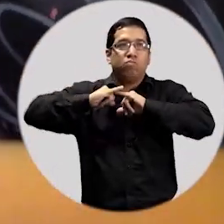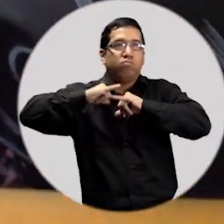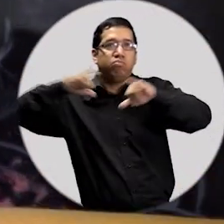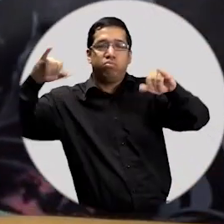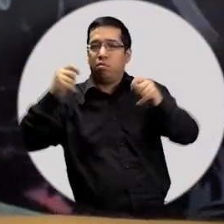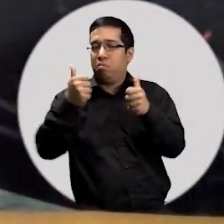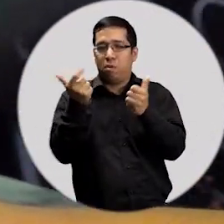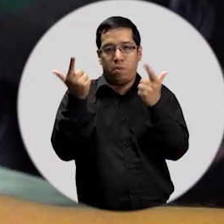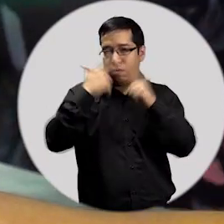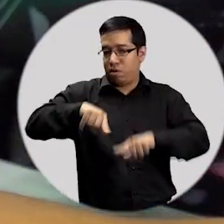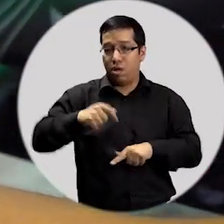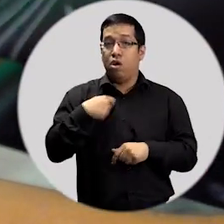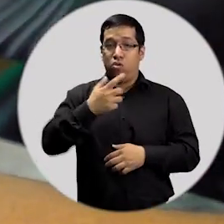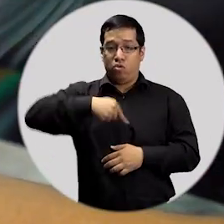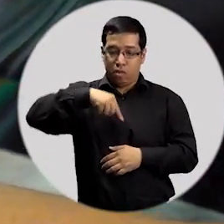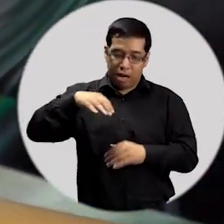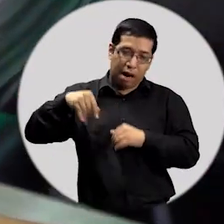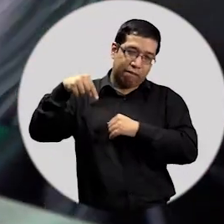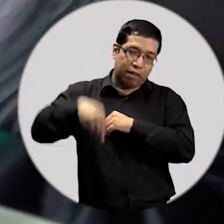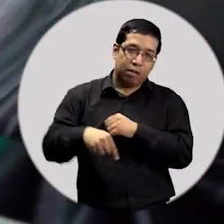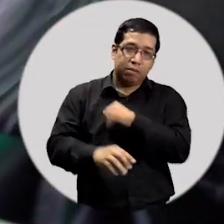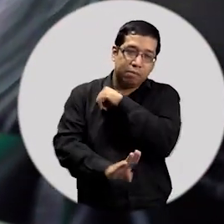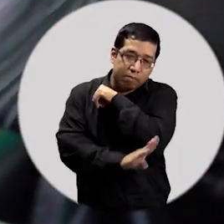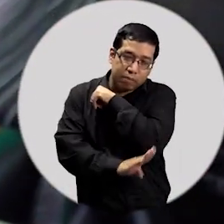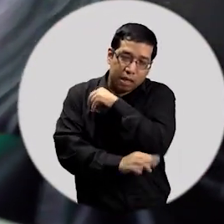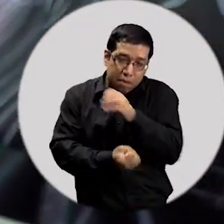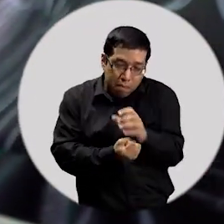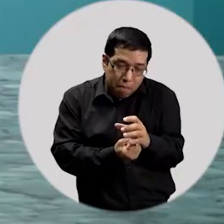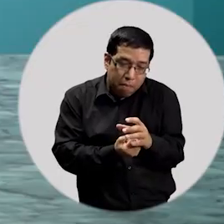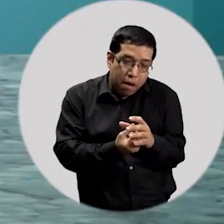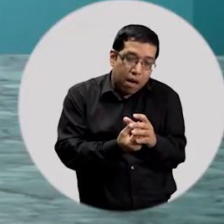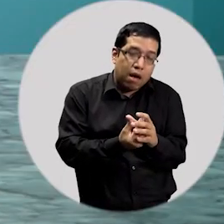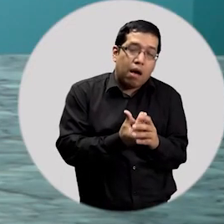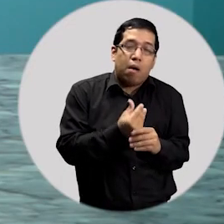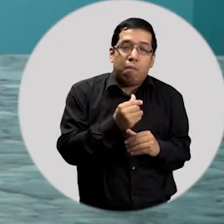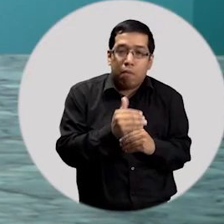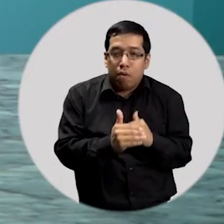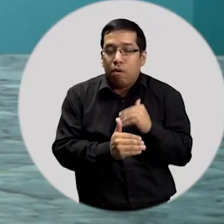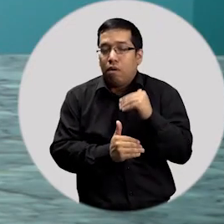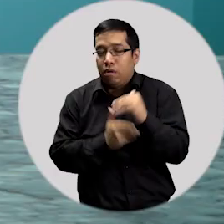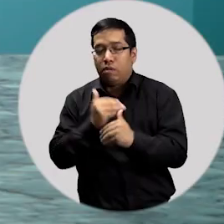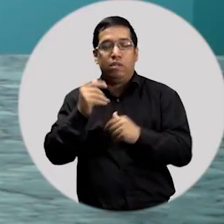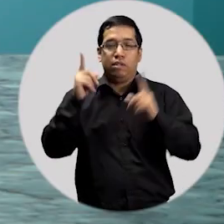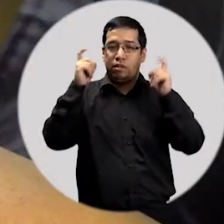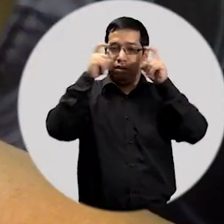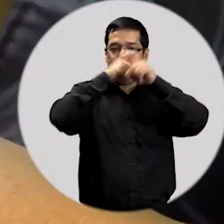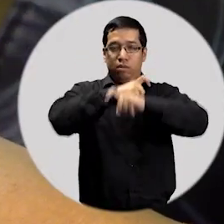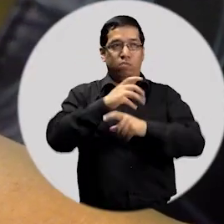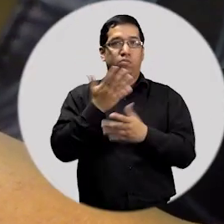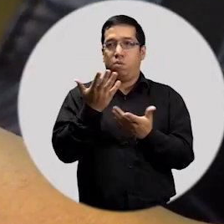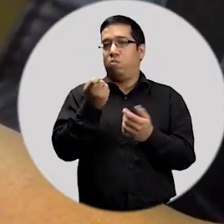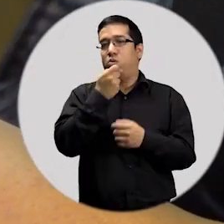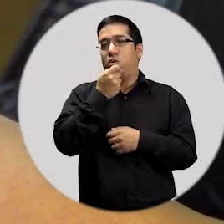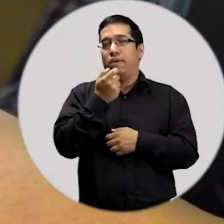grandes, como para que podamos ya empezar a decorar bien la copa. Yo les recomiendo empezar siempre, en realidad, con el